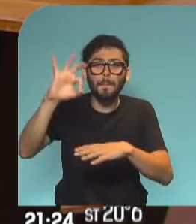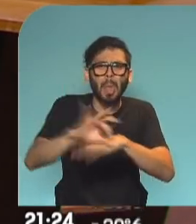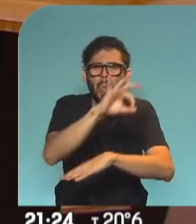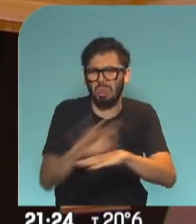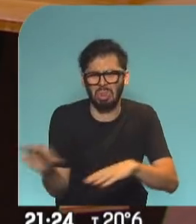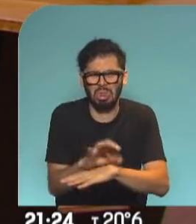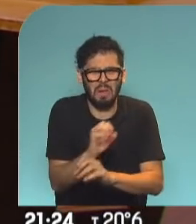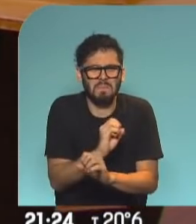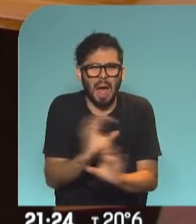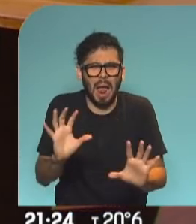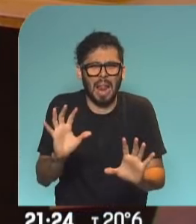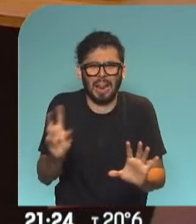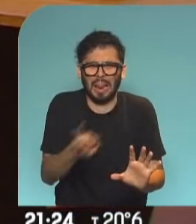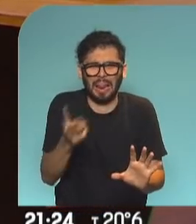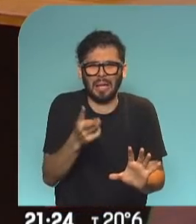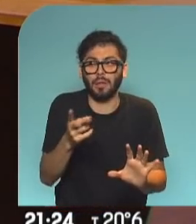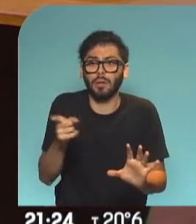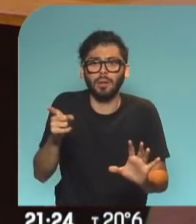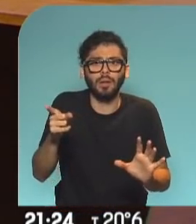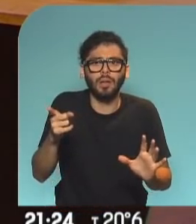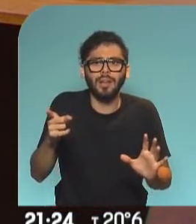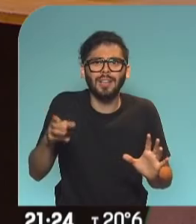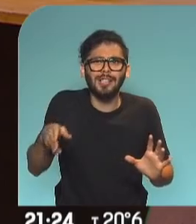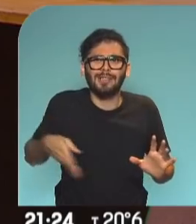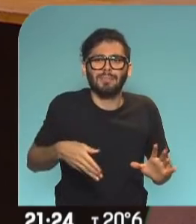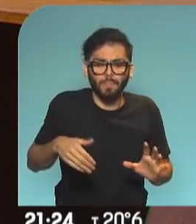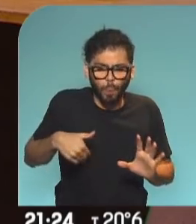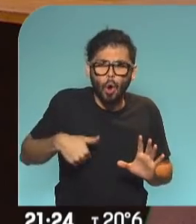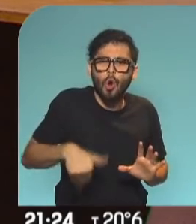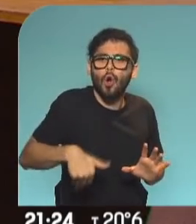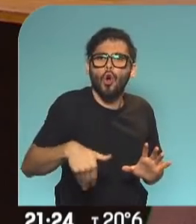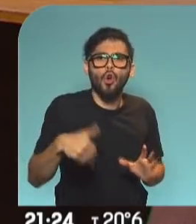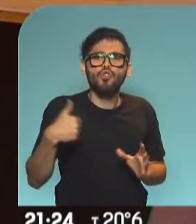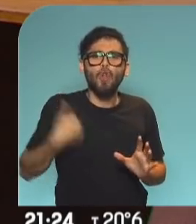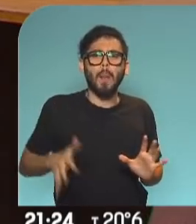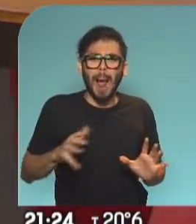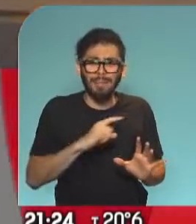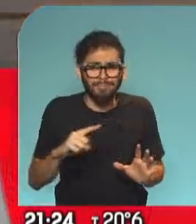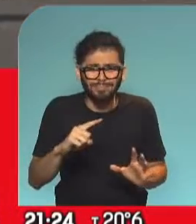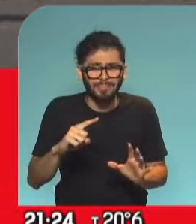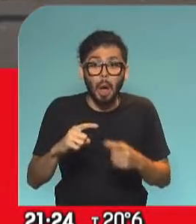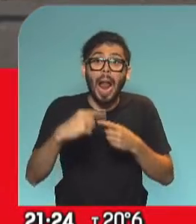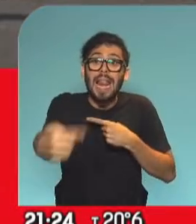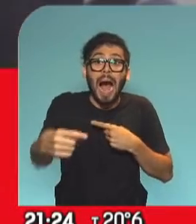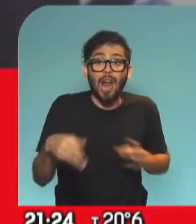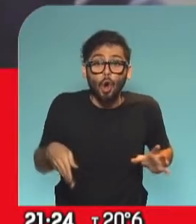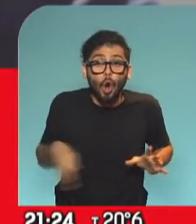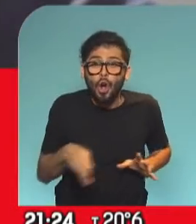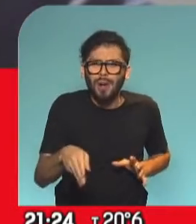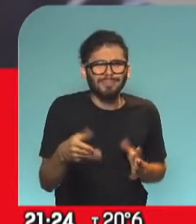y porque no podía conducir nadie con normalidad un tramo corto mucho menos un tramo tan largo